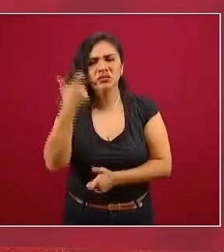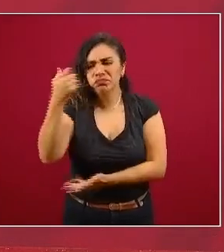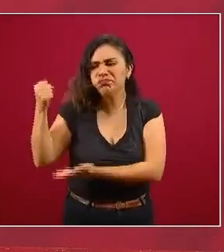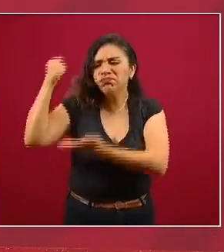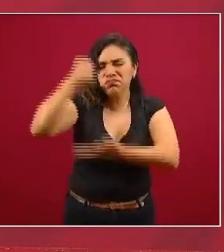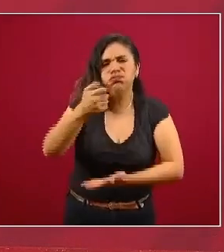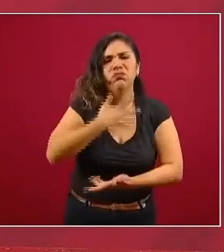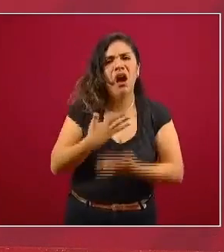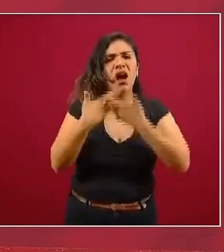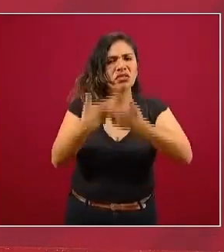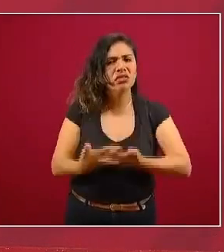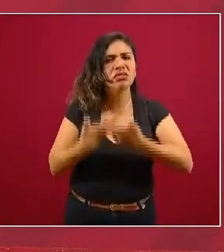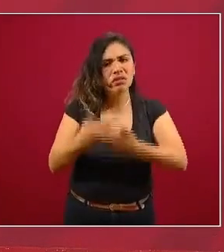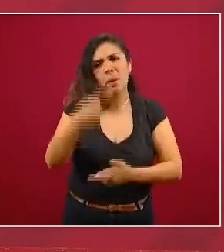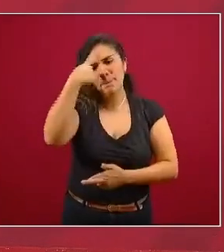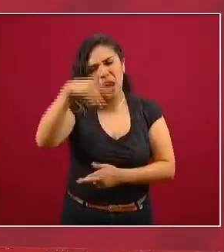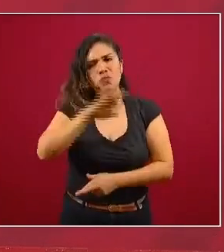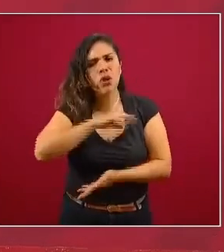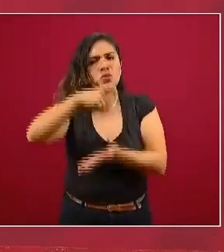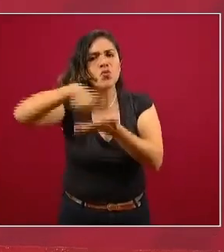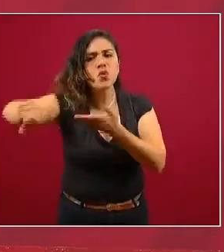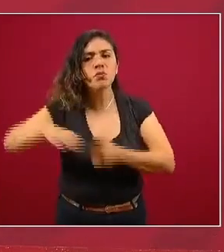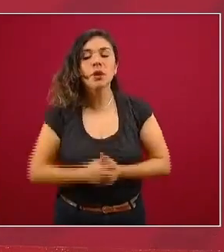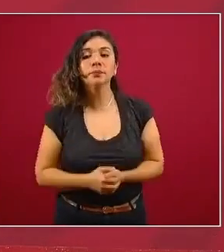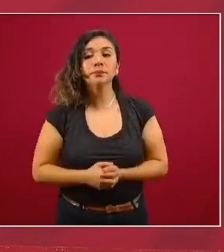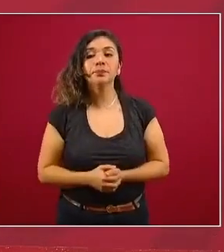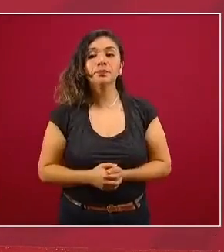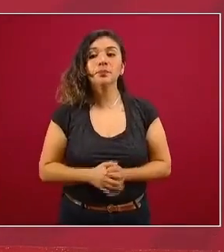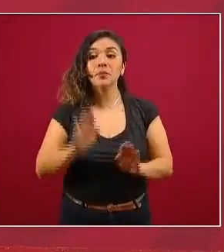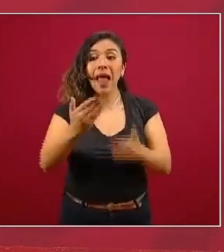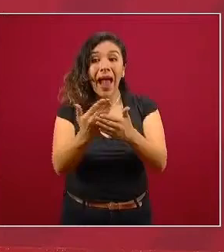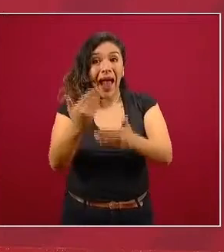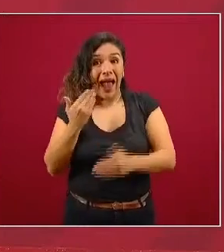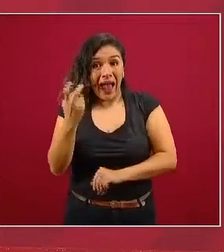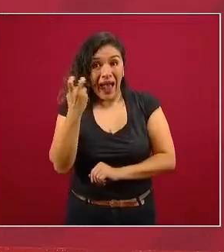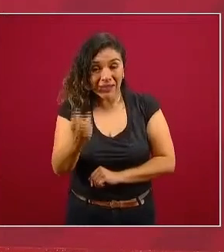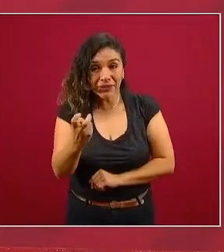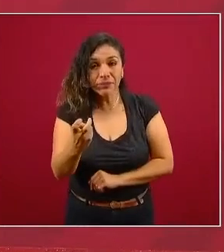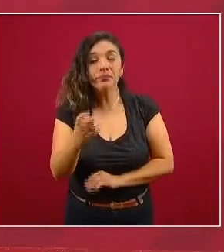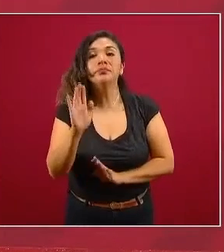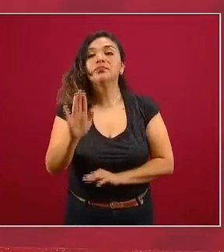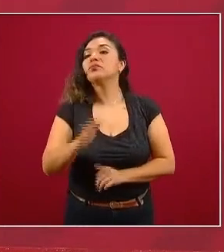los recursos financieros suficientes para accederla. En anticipación a esto,